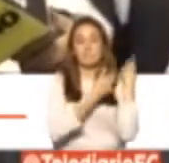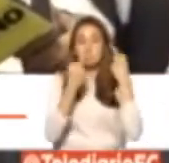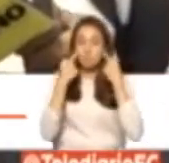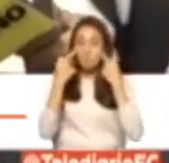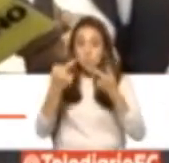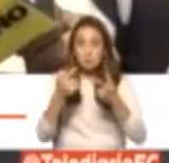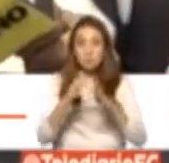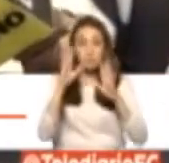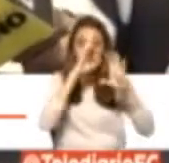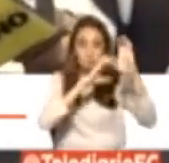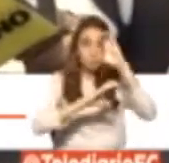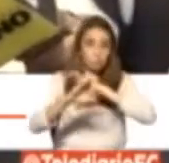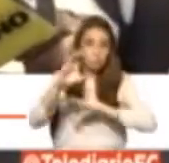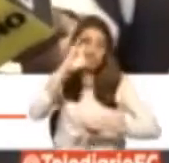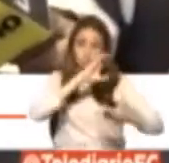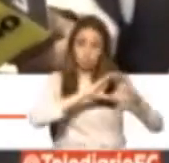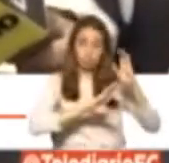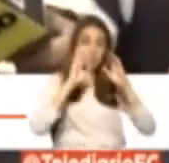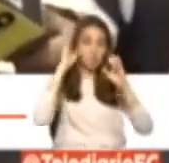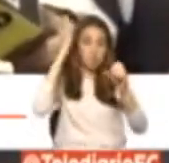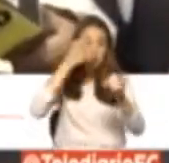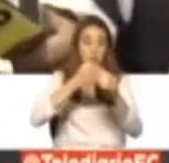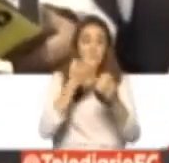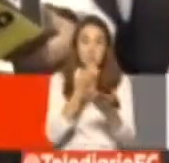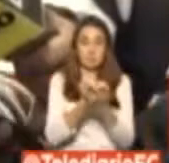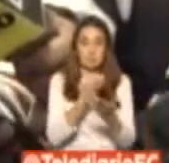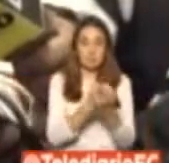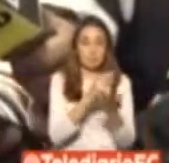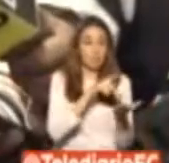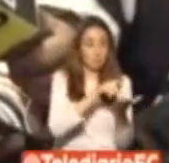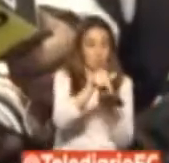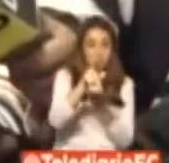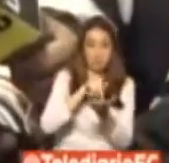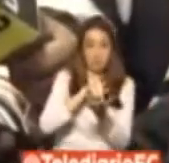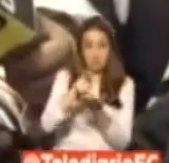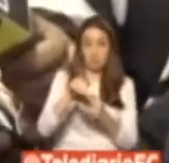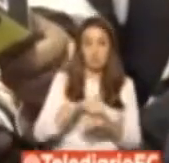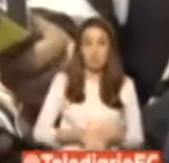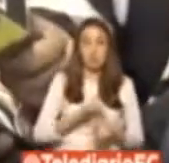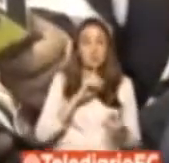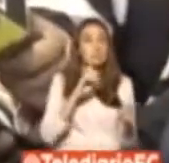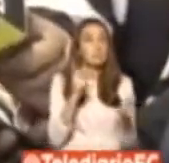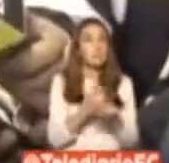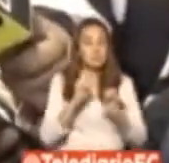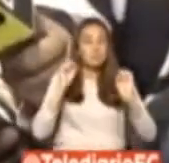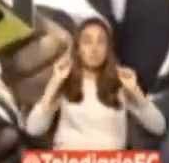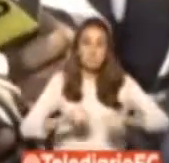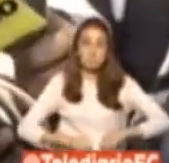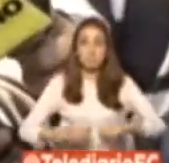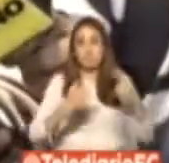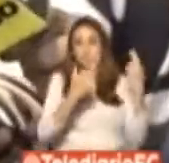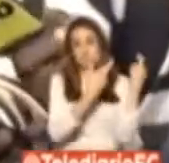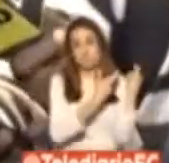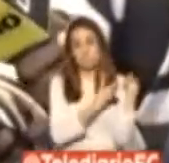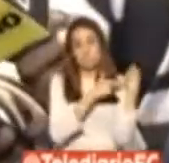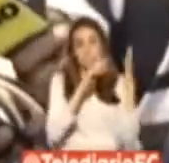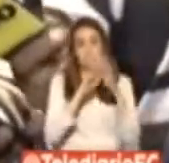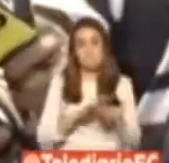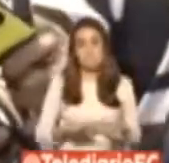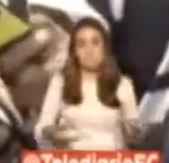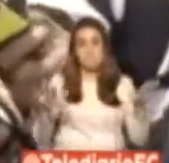encontrar el fundamento y el destino de este financiamiento. Sin embargo, sí, es responsabilidad de la Contraloría también, y